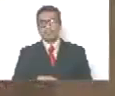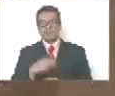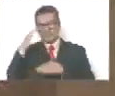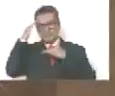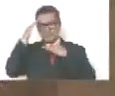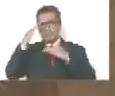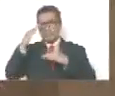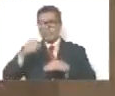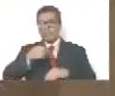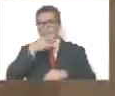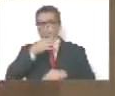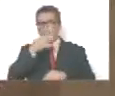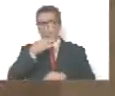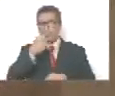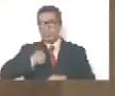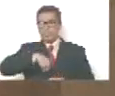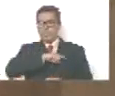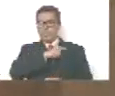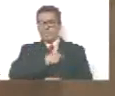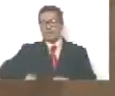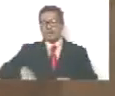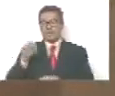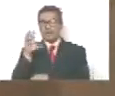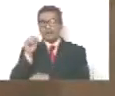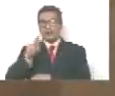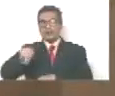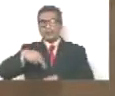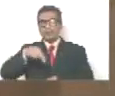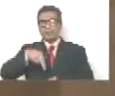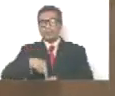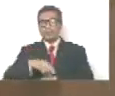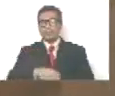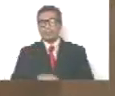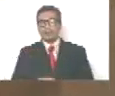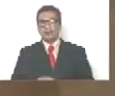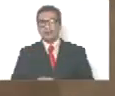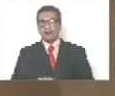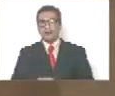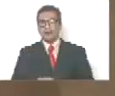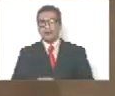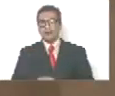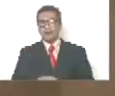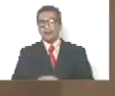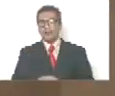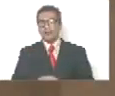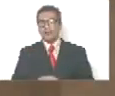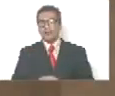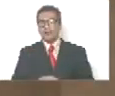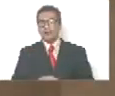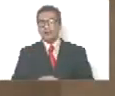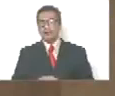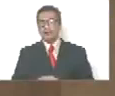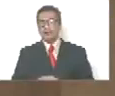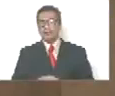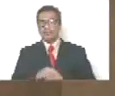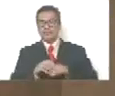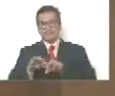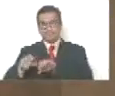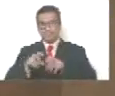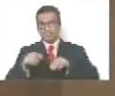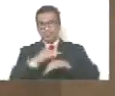nuestro presidente de la Asamblea Nacional, al primer vicepresidente, a nuestra secretaria y subsecretaria